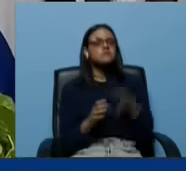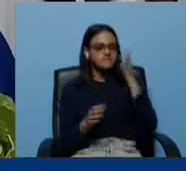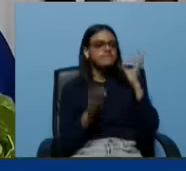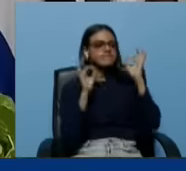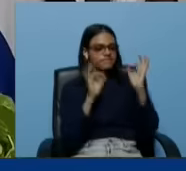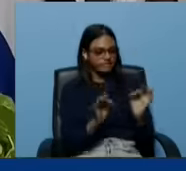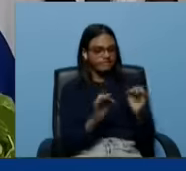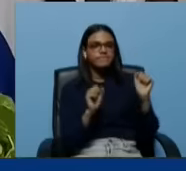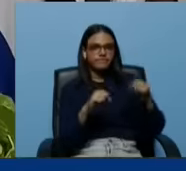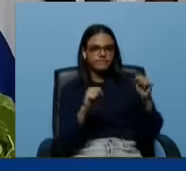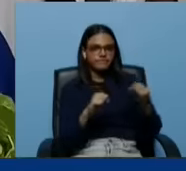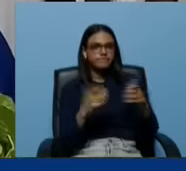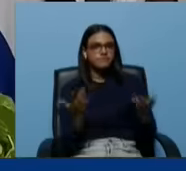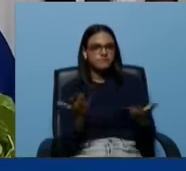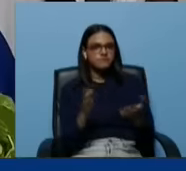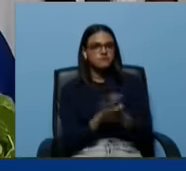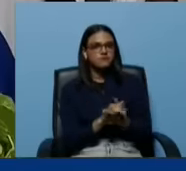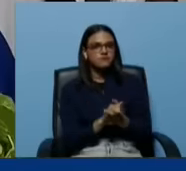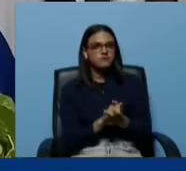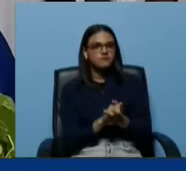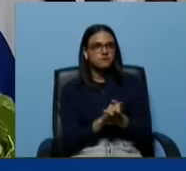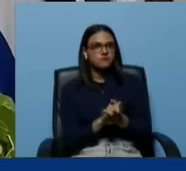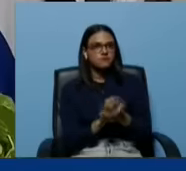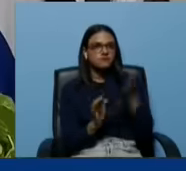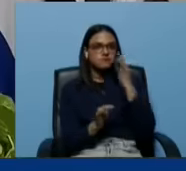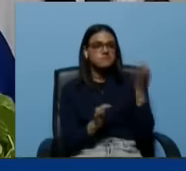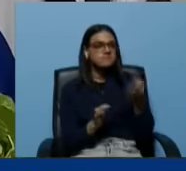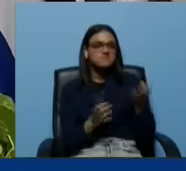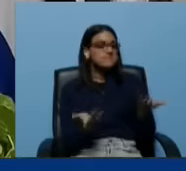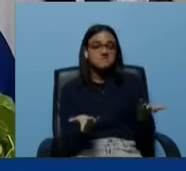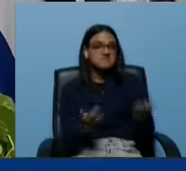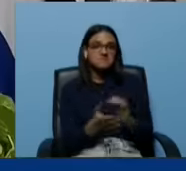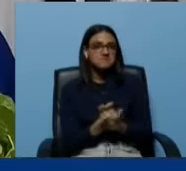efectivamente que